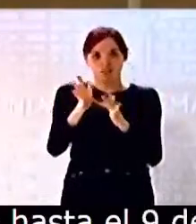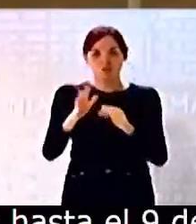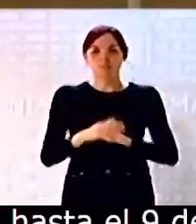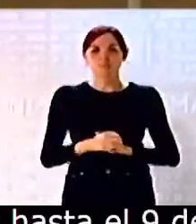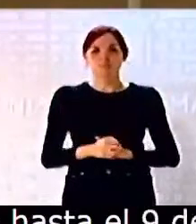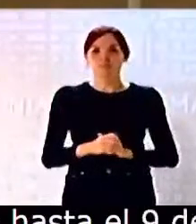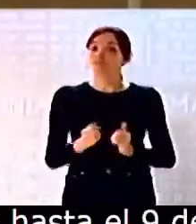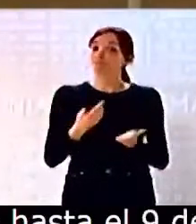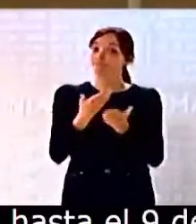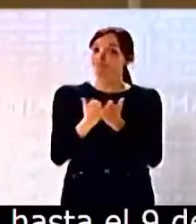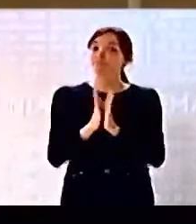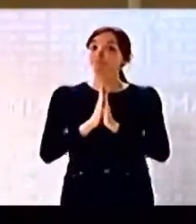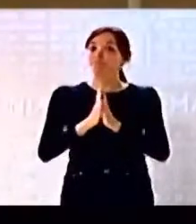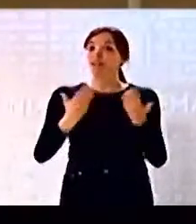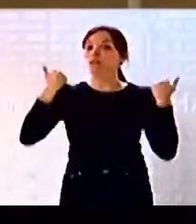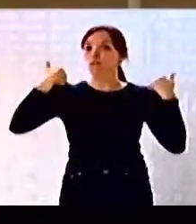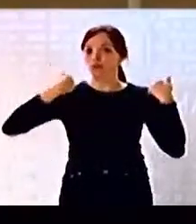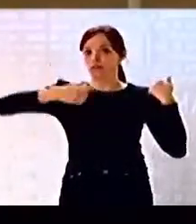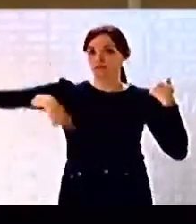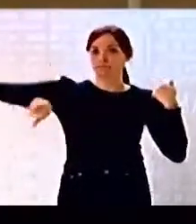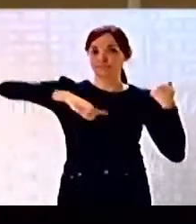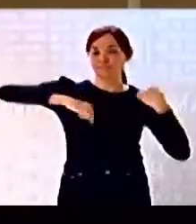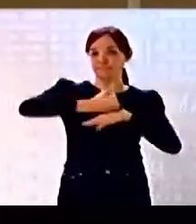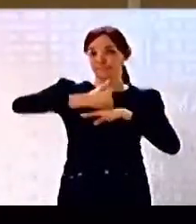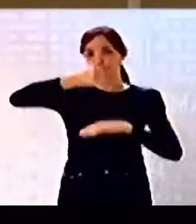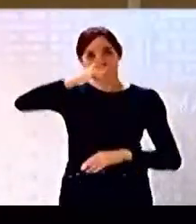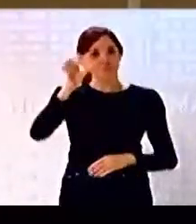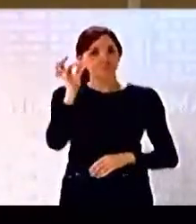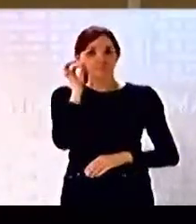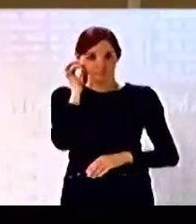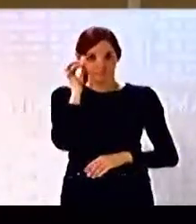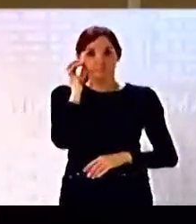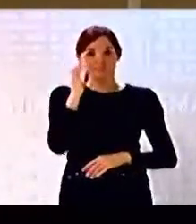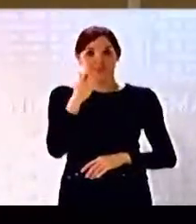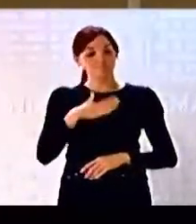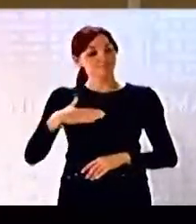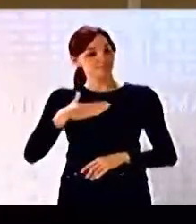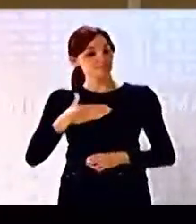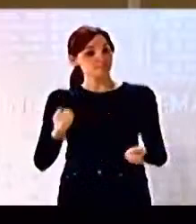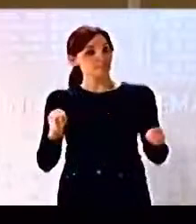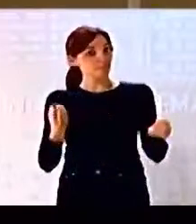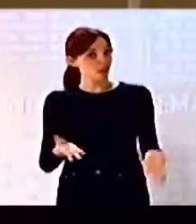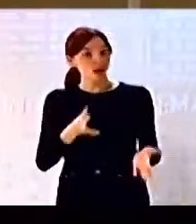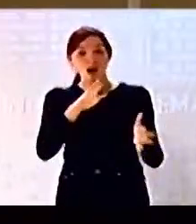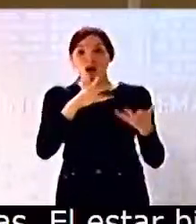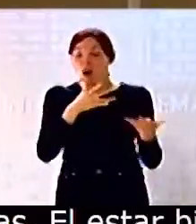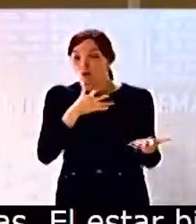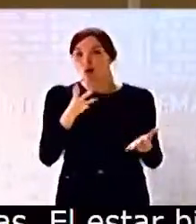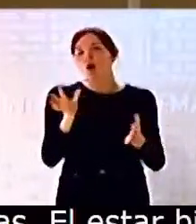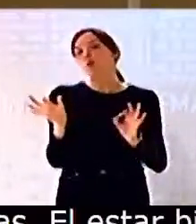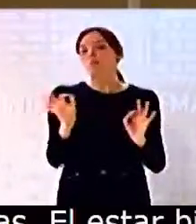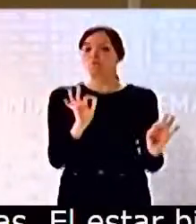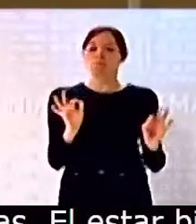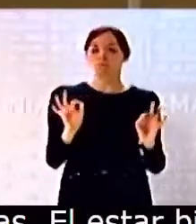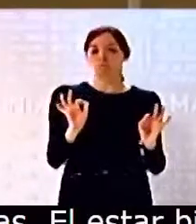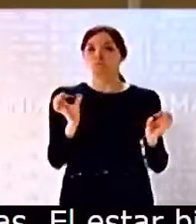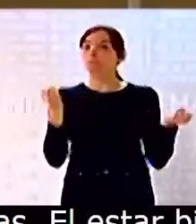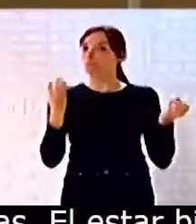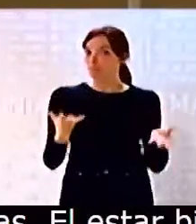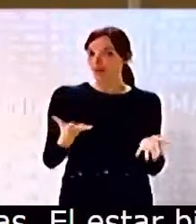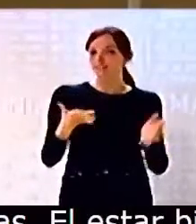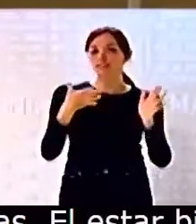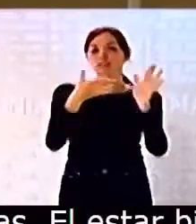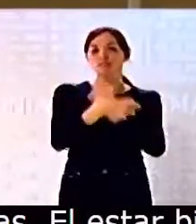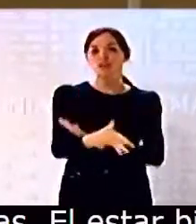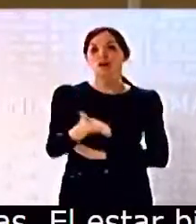Pido responsabilidad a todos los ciudadanos y ciudadanas. El estar bien ahora o el estar moderadamente bien ahora no